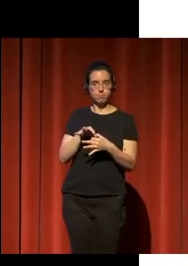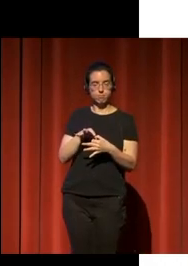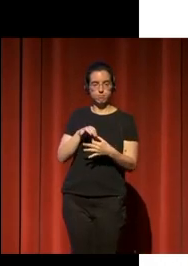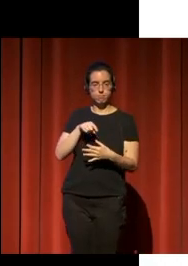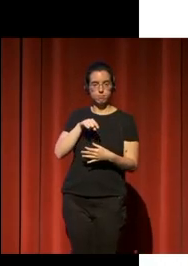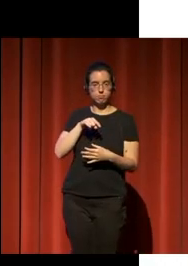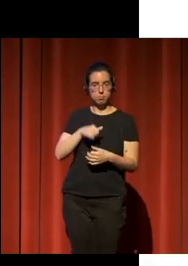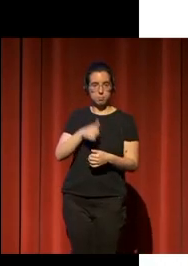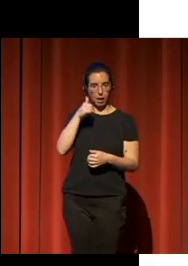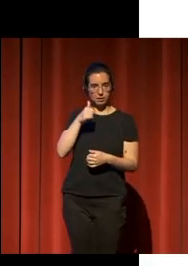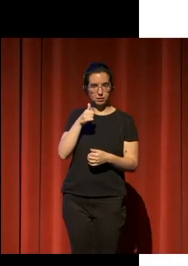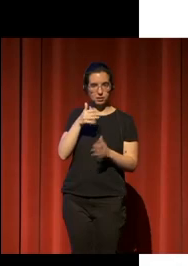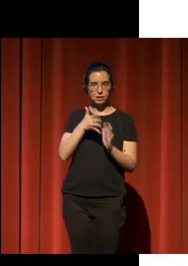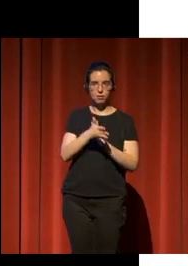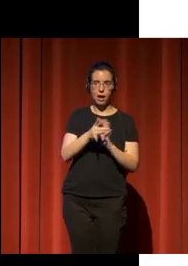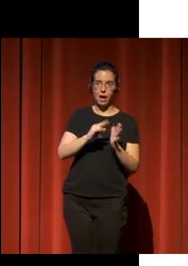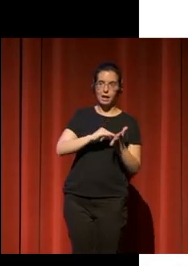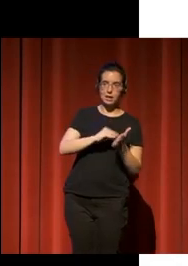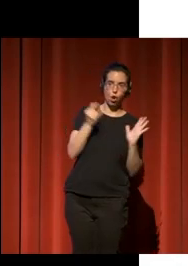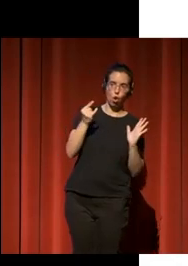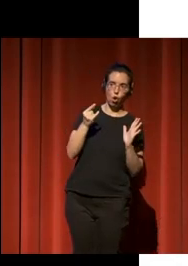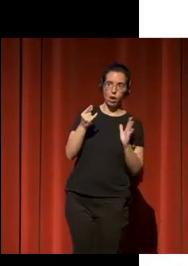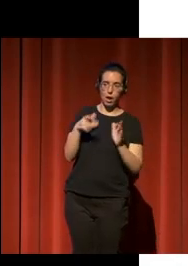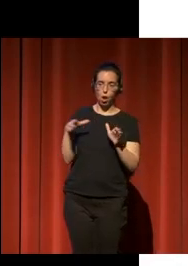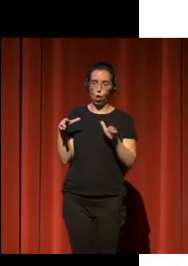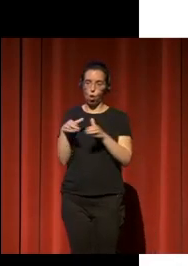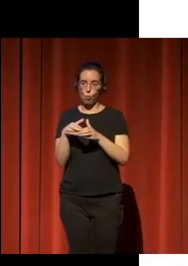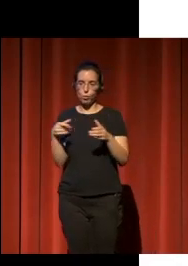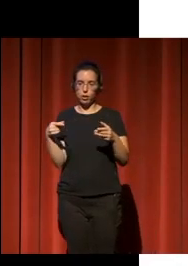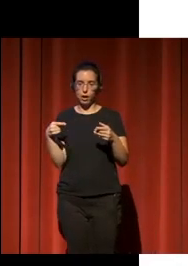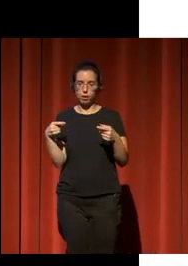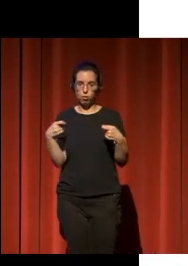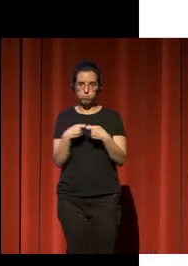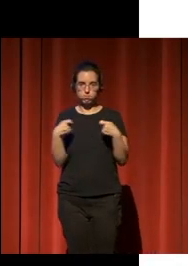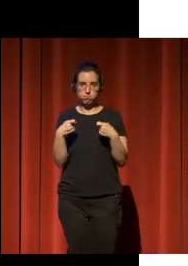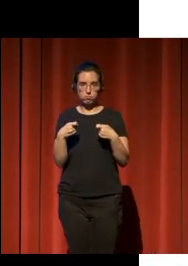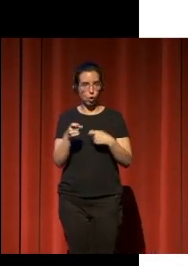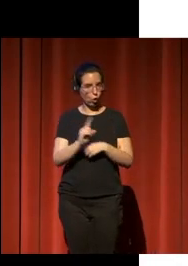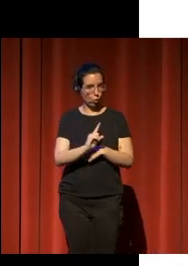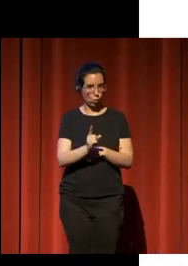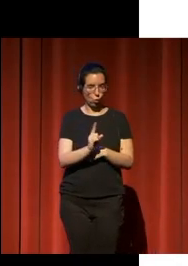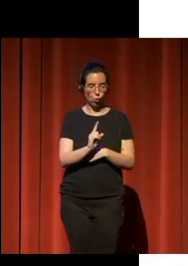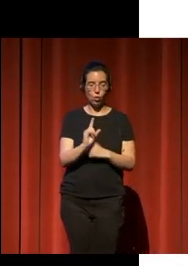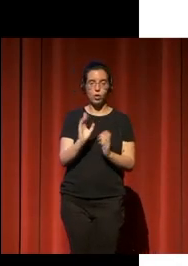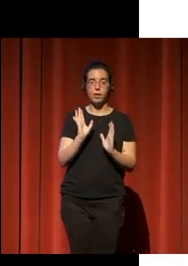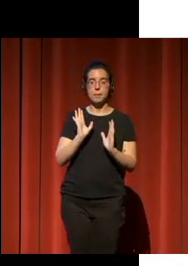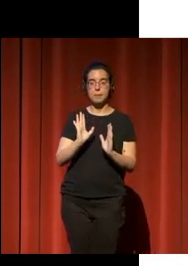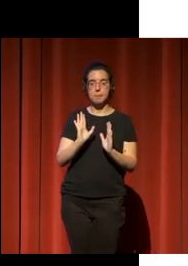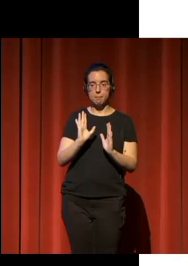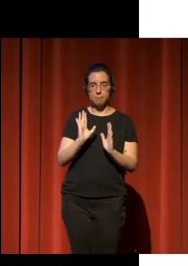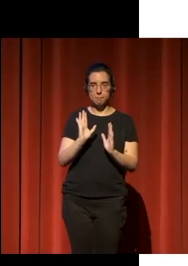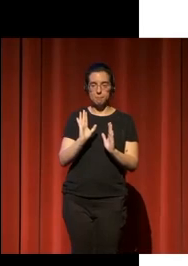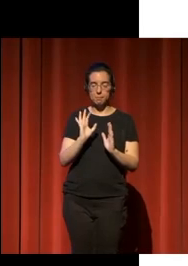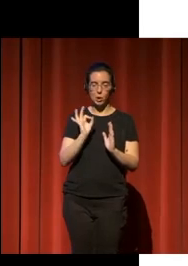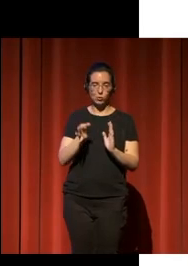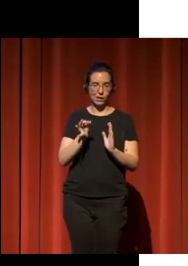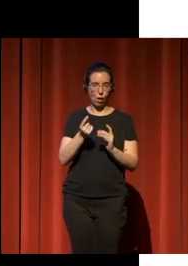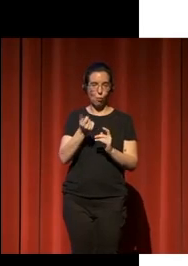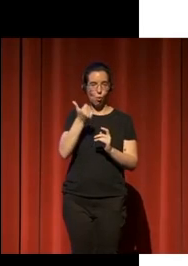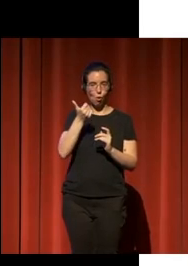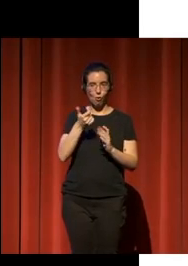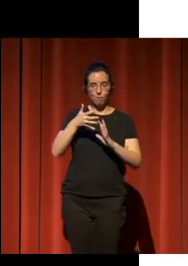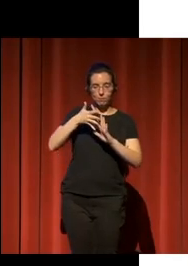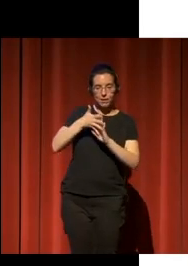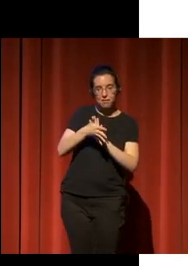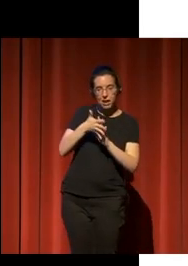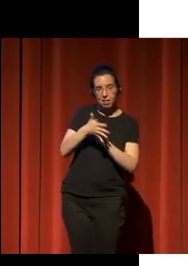eh que lo tecnológico esté reñido con lo comunitario eh eh pero sí que es verdad que un poco en en en la en las definiciones o en